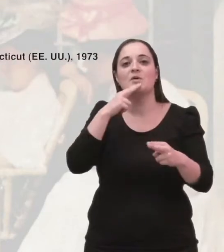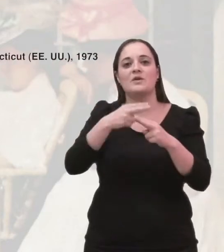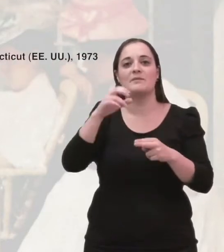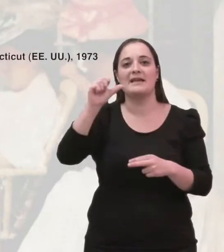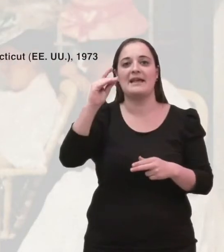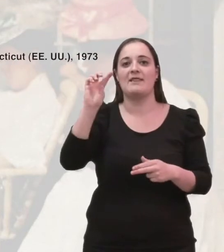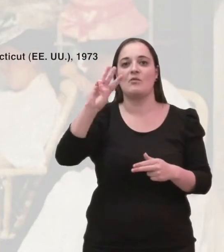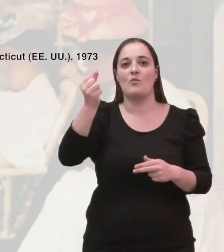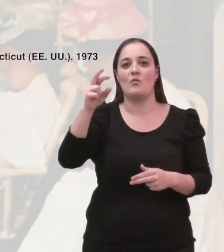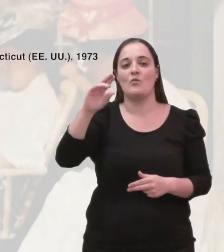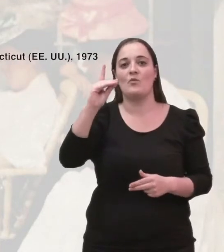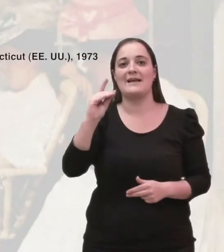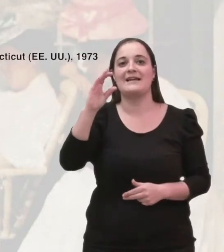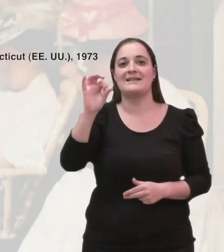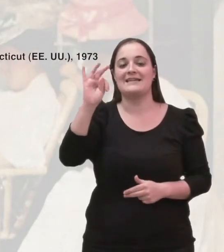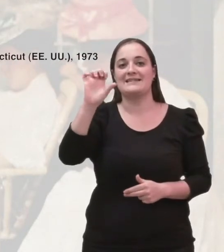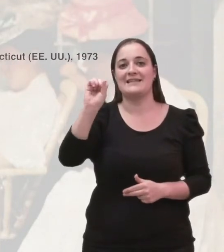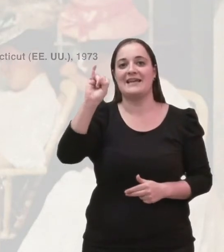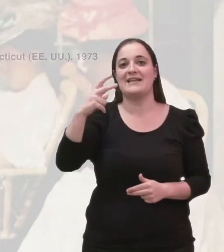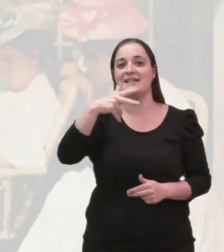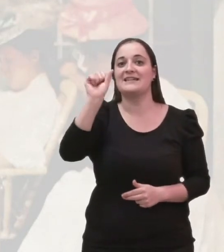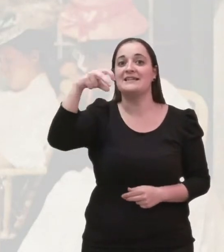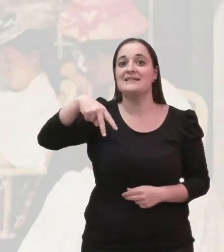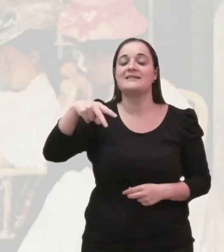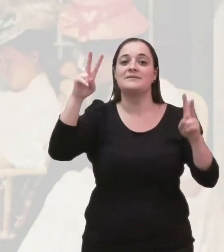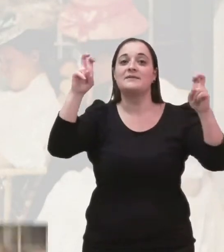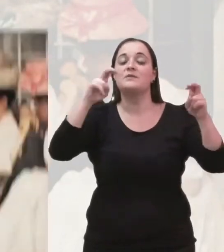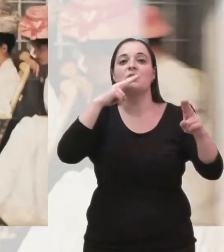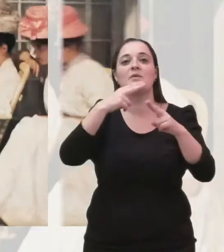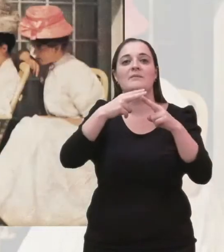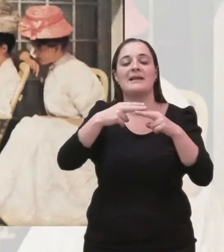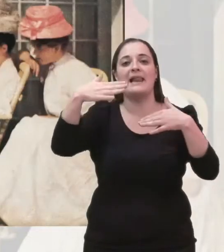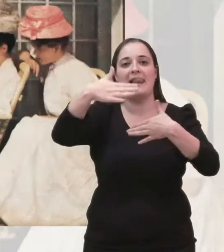Edward Steichen, El camarote.